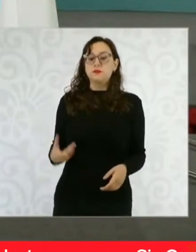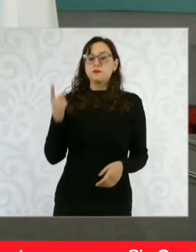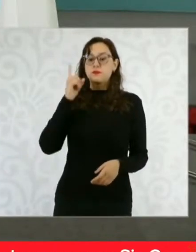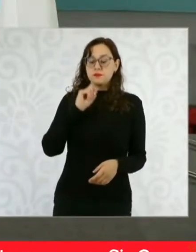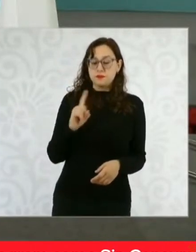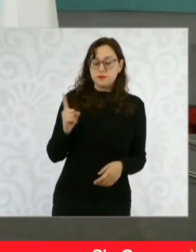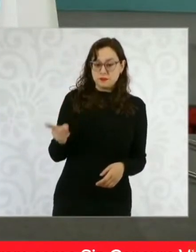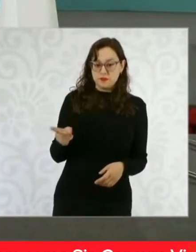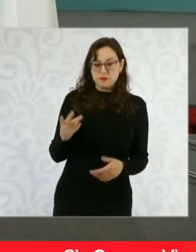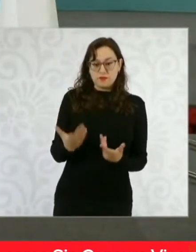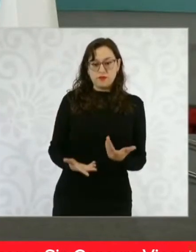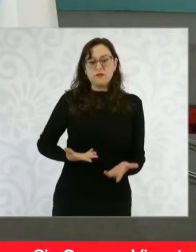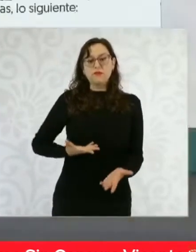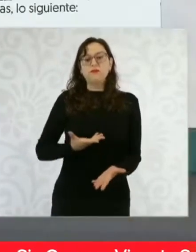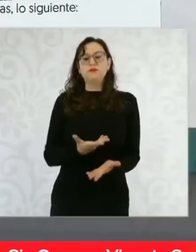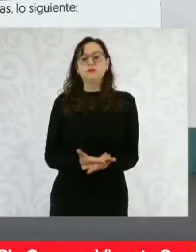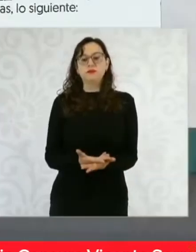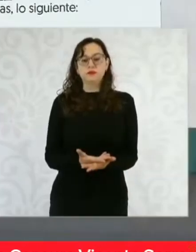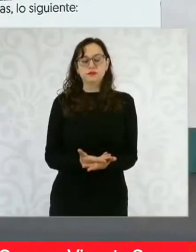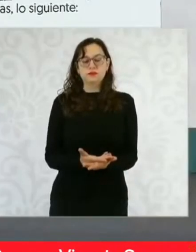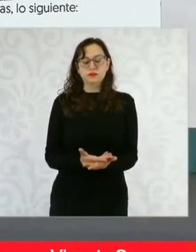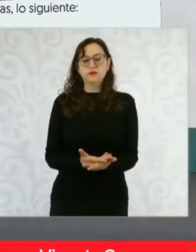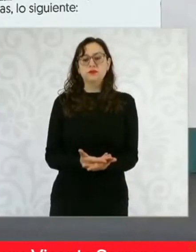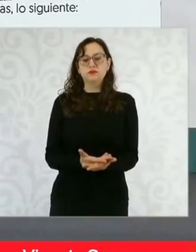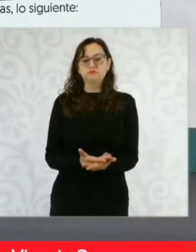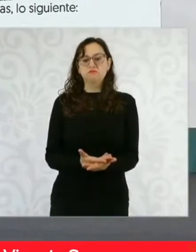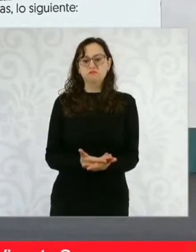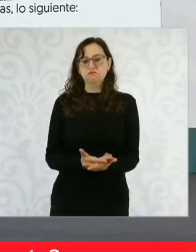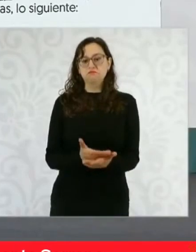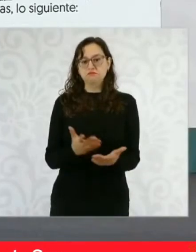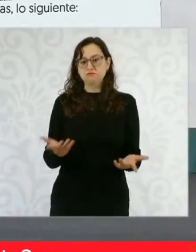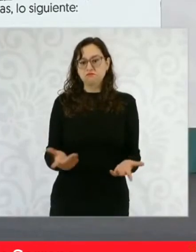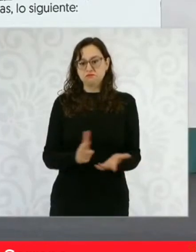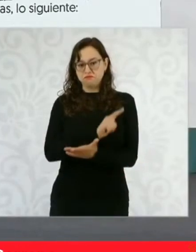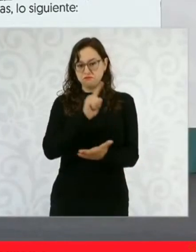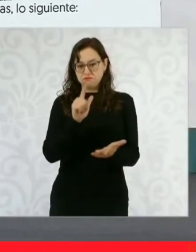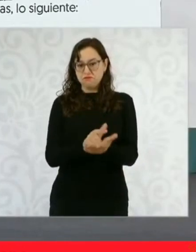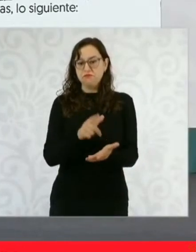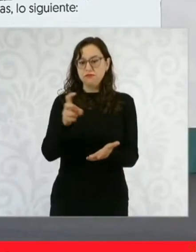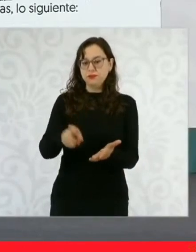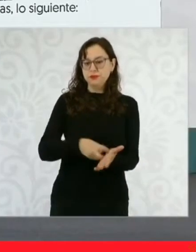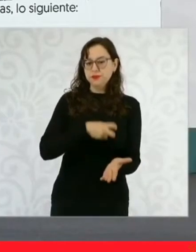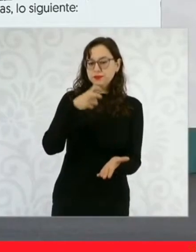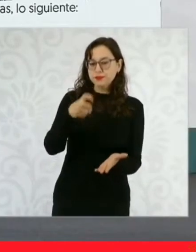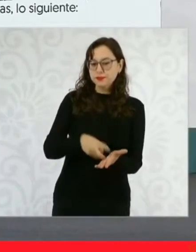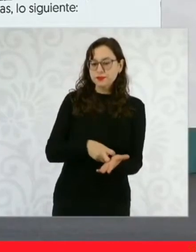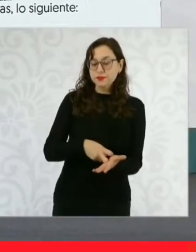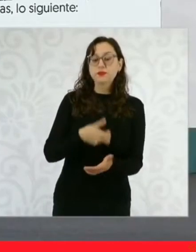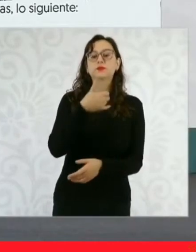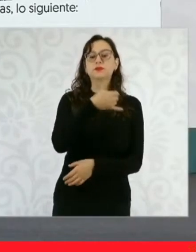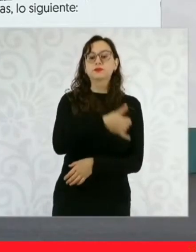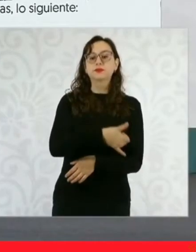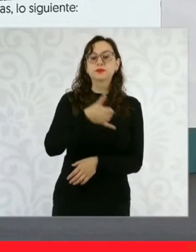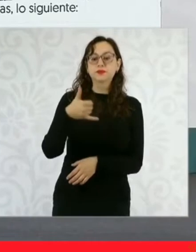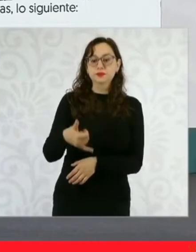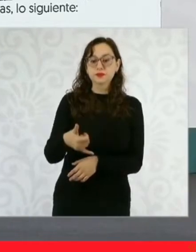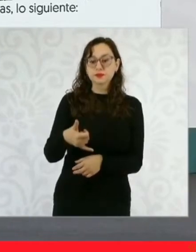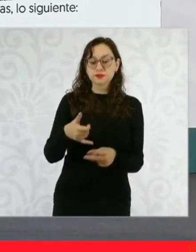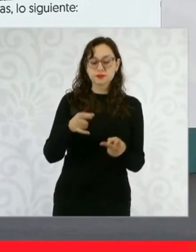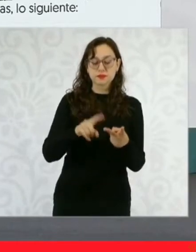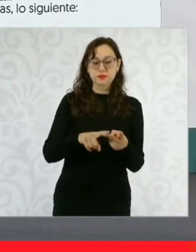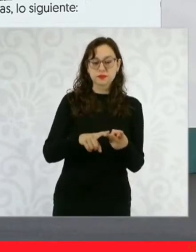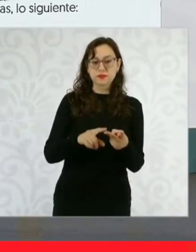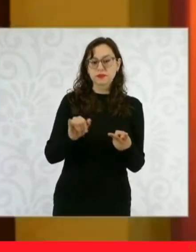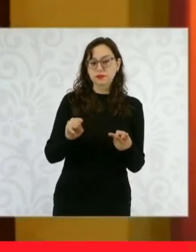República planteó una reforma legal que equiparará la gobernabilidad del Infonavit con la del